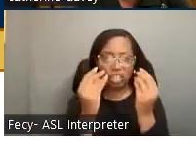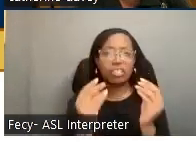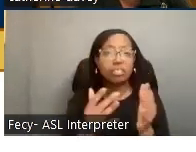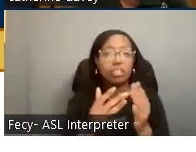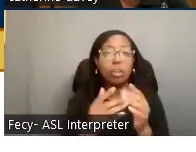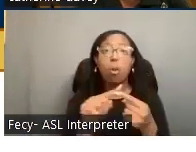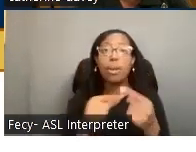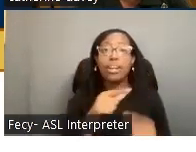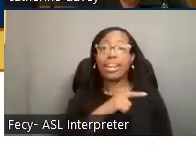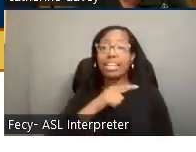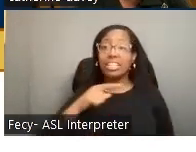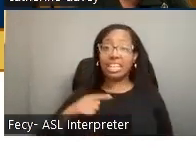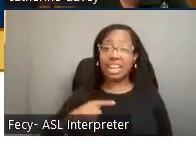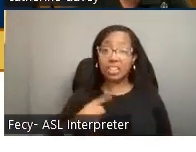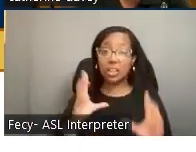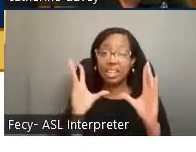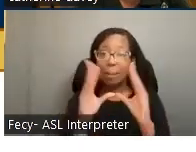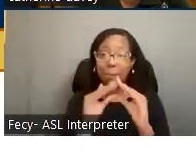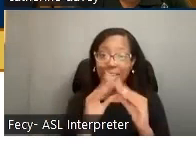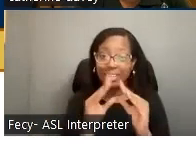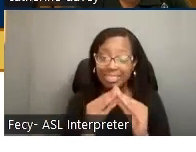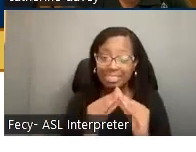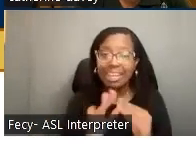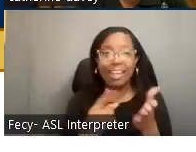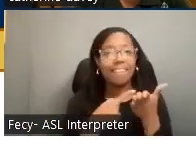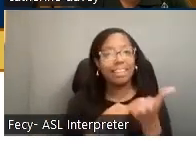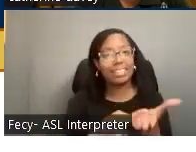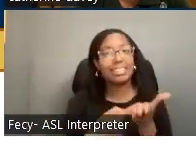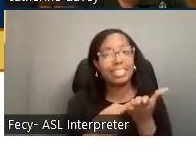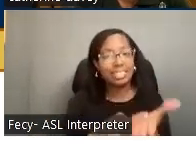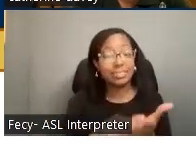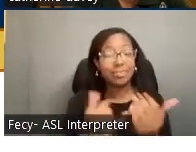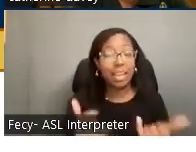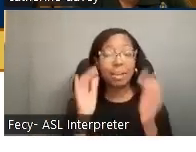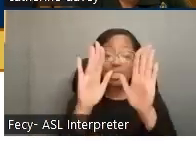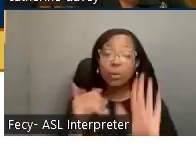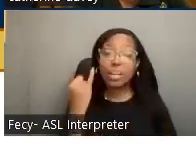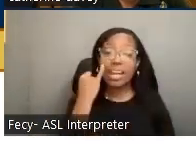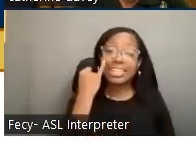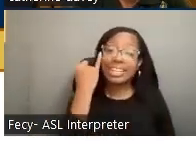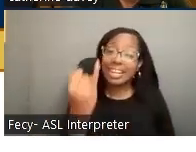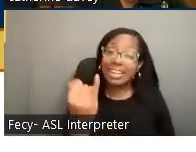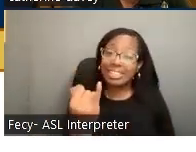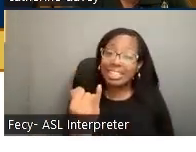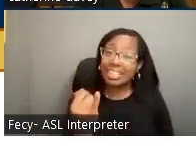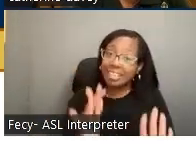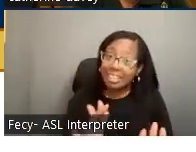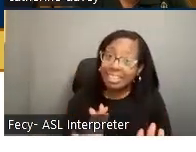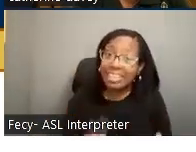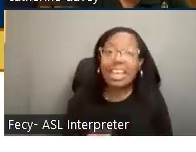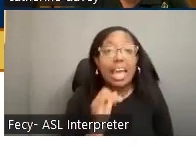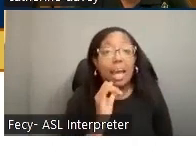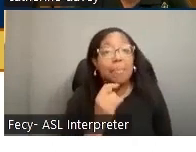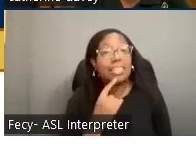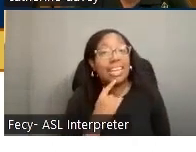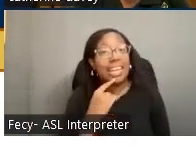considerada todos los años. Cada vez que la legislatura se reúne, lo discuten. Es una gran idea. No estoy diciendo que porque